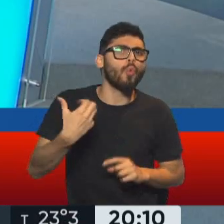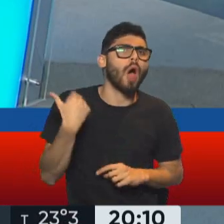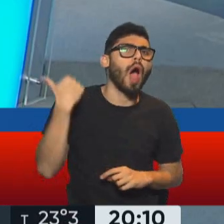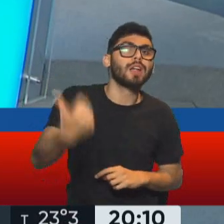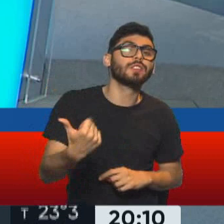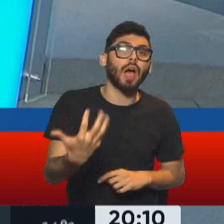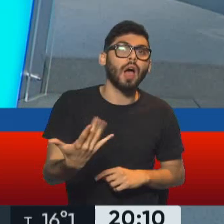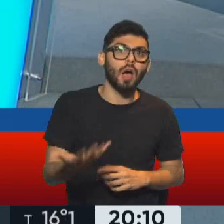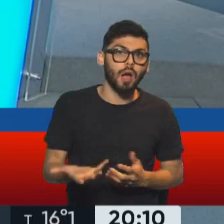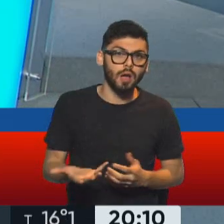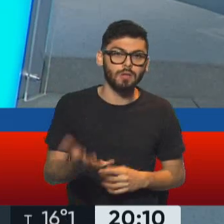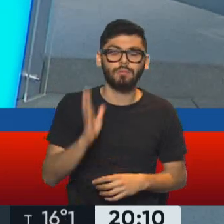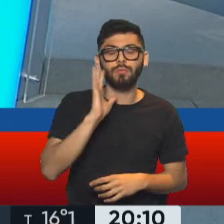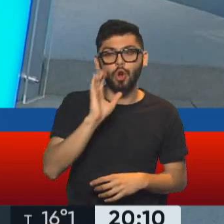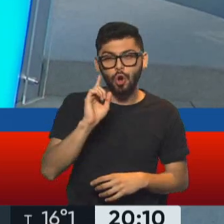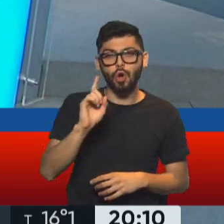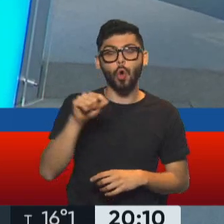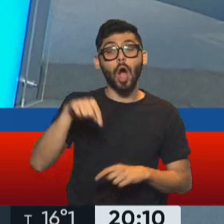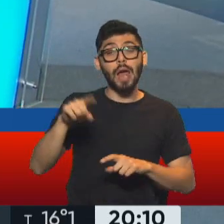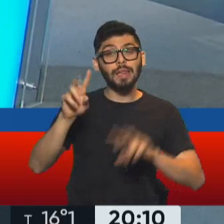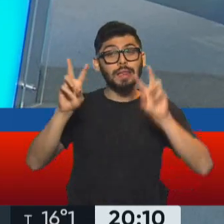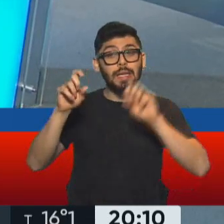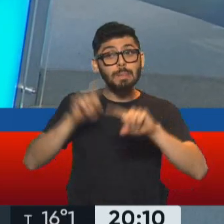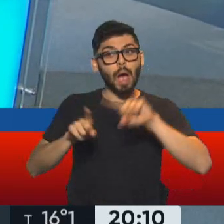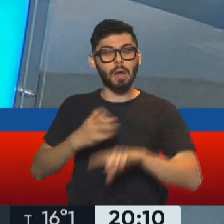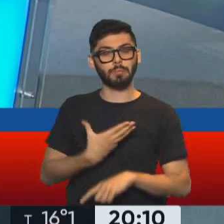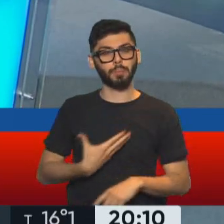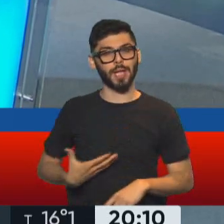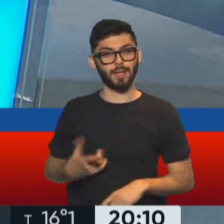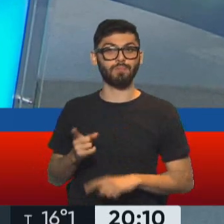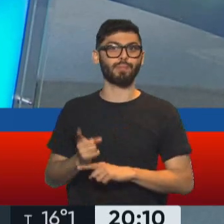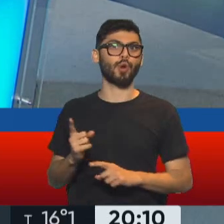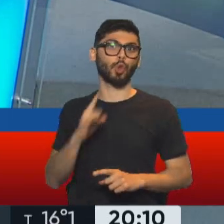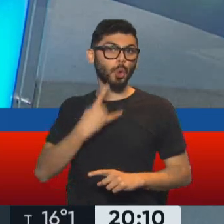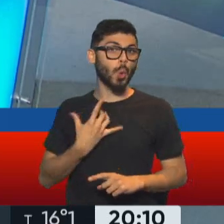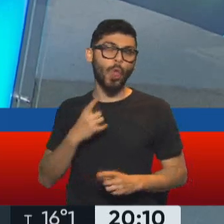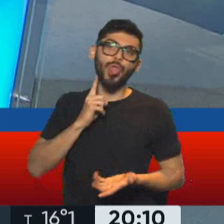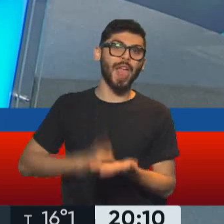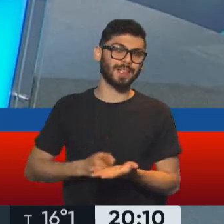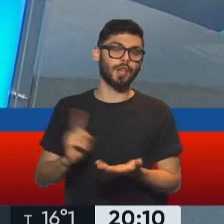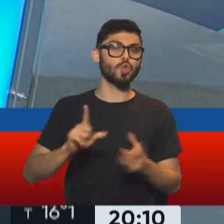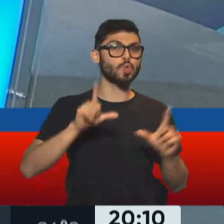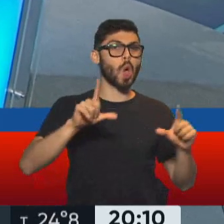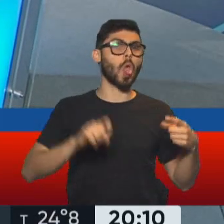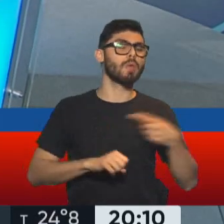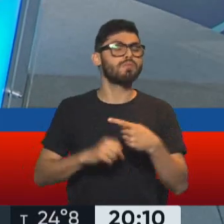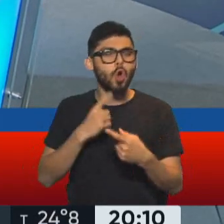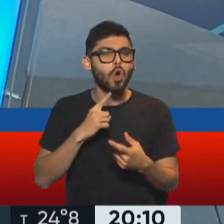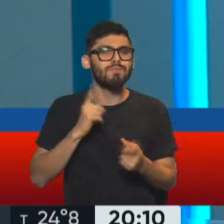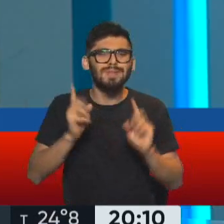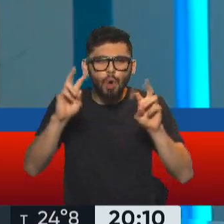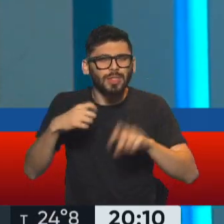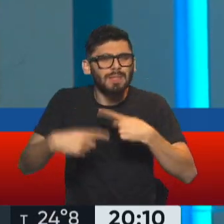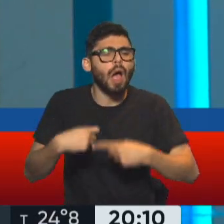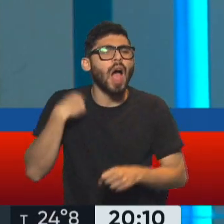que en este caso la agenda la mantiene el presidente. Ajá. Hoy la retoma, hoy la retoma. No son los medios de la ¿Hasta oposición. cuándo tiene que hacer esto? No,